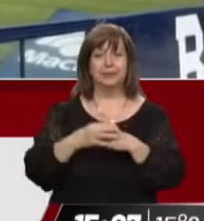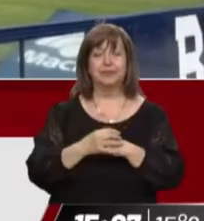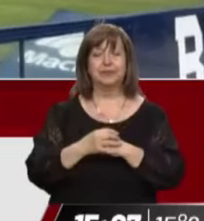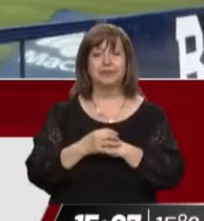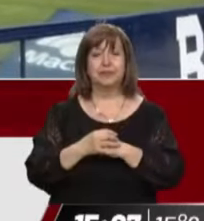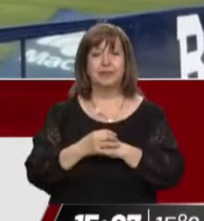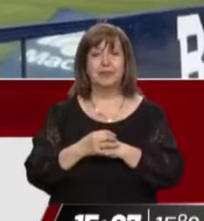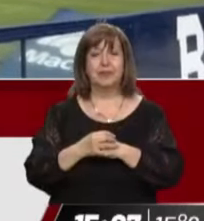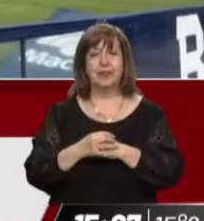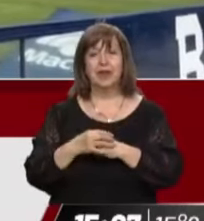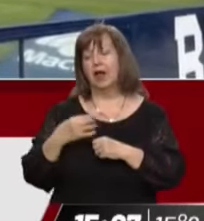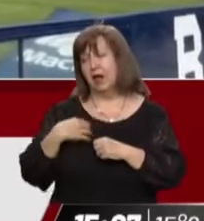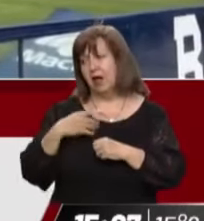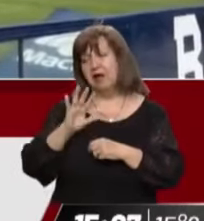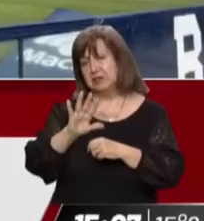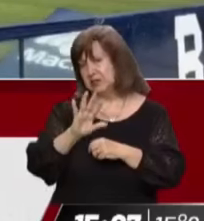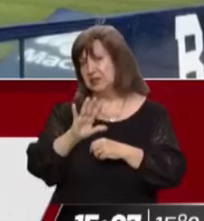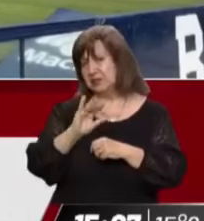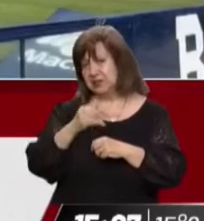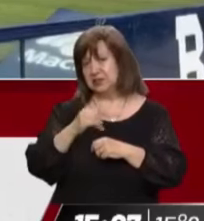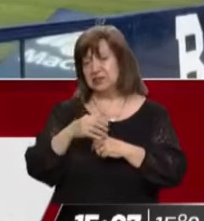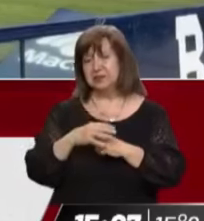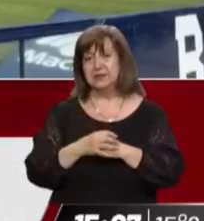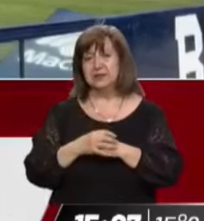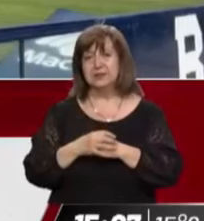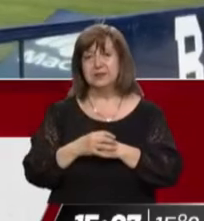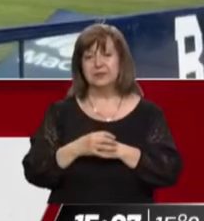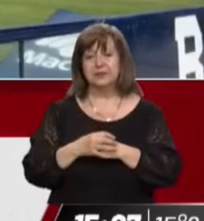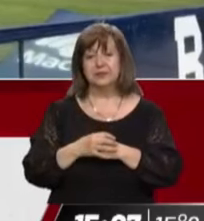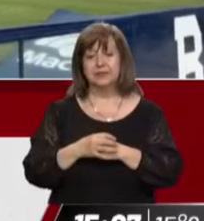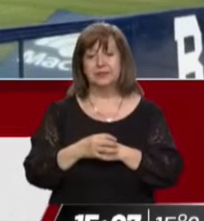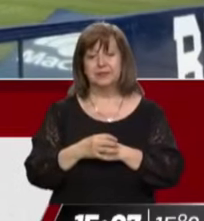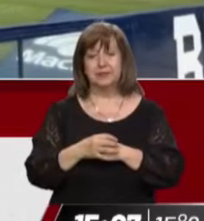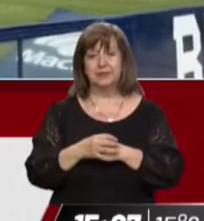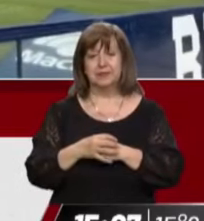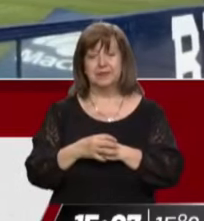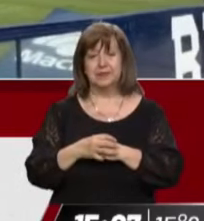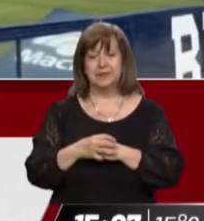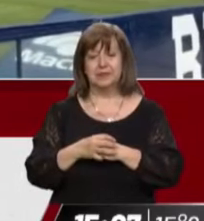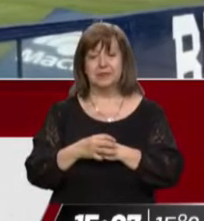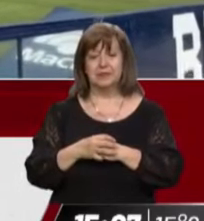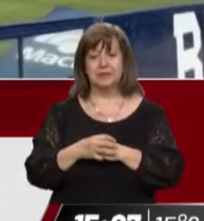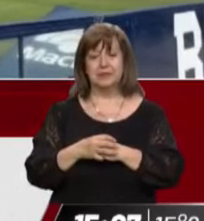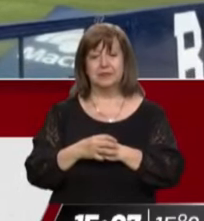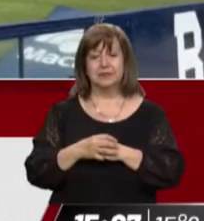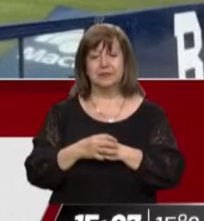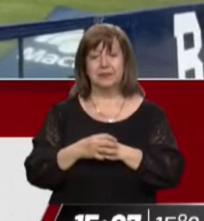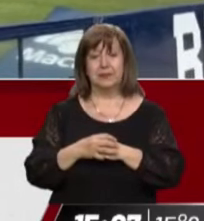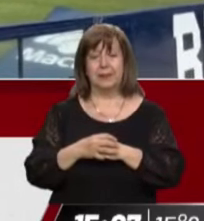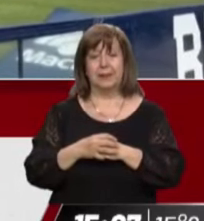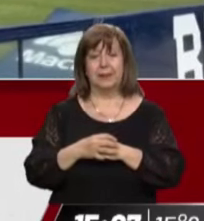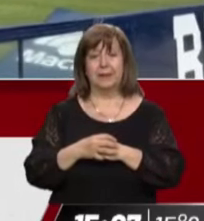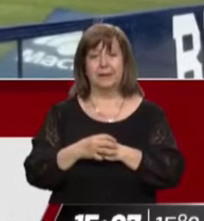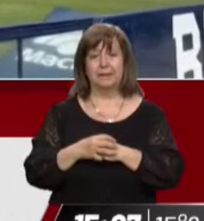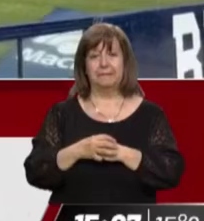Amadeo. Claro, tantas veces. Mire. Tano, tantas veces decíamos cuando estaban los. Me voy para la platea. Dale, dale vos,